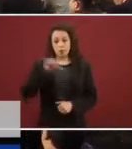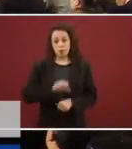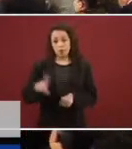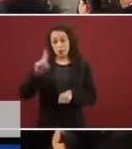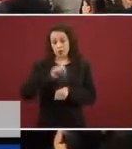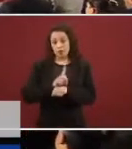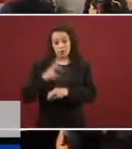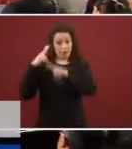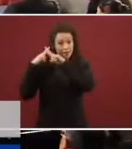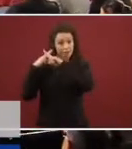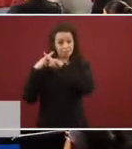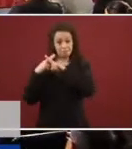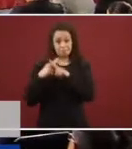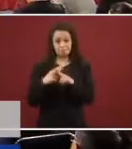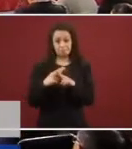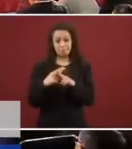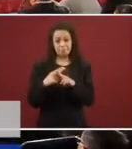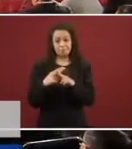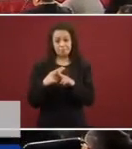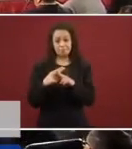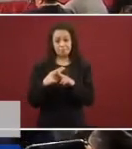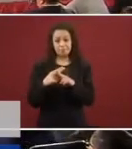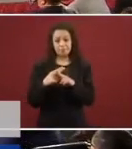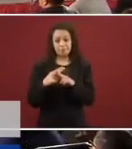aniversario de la